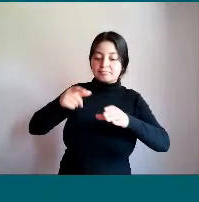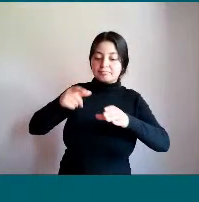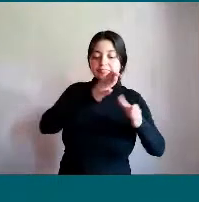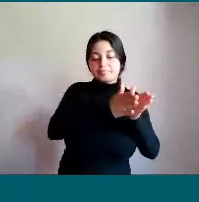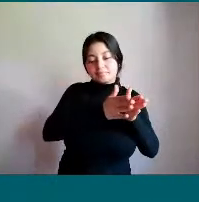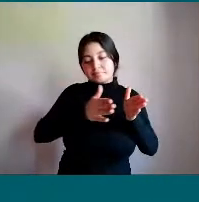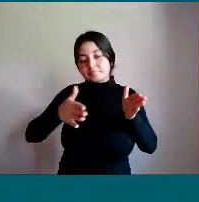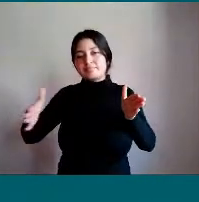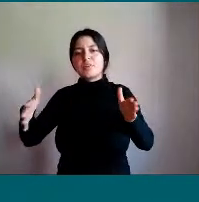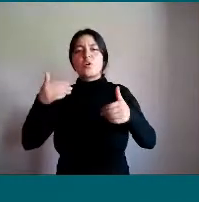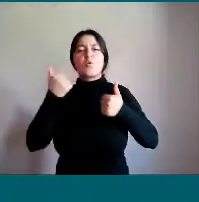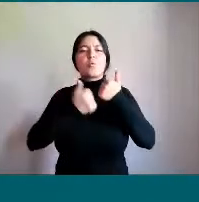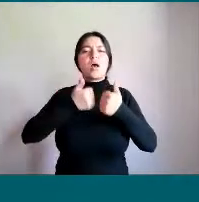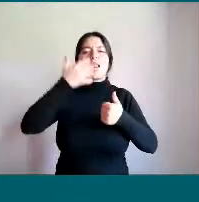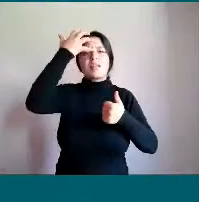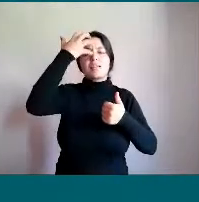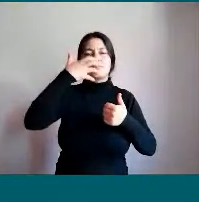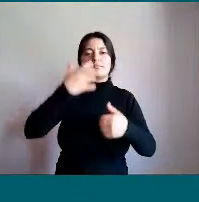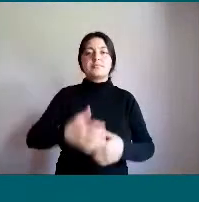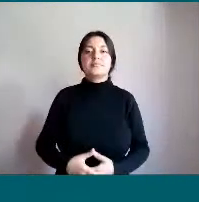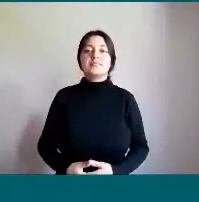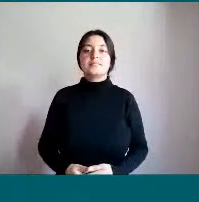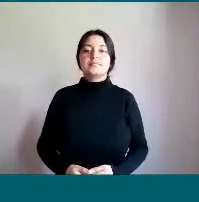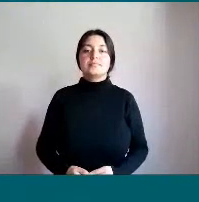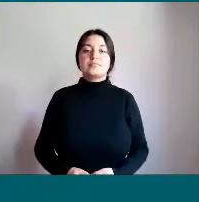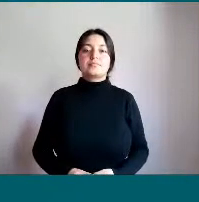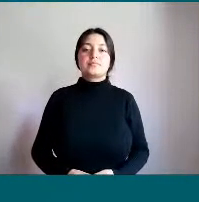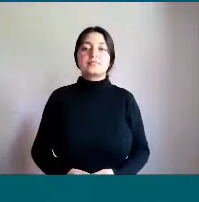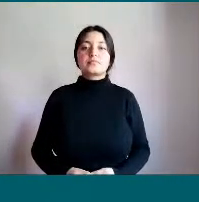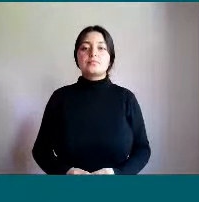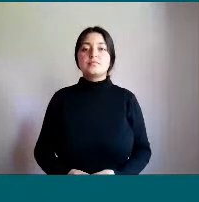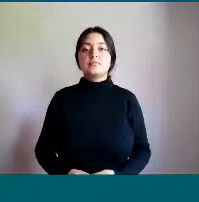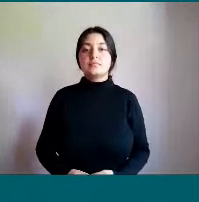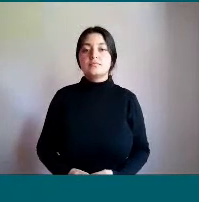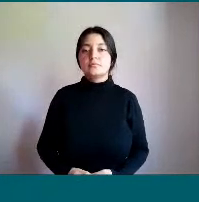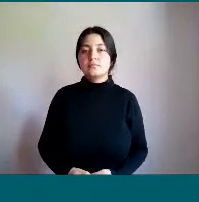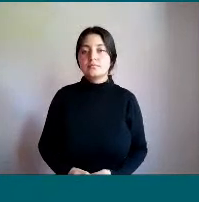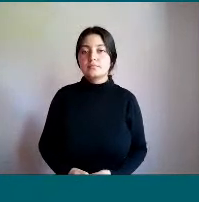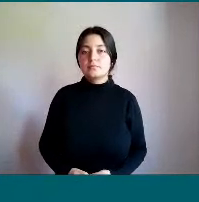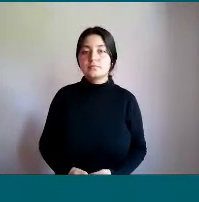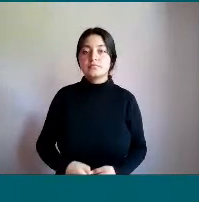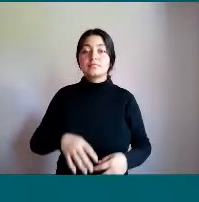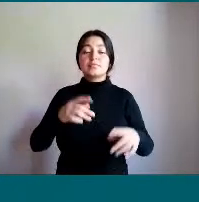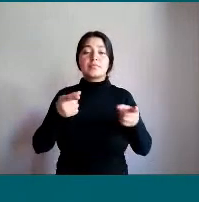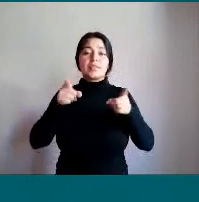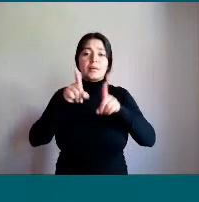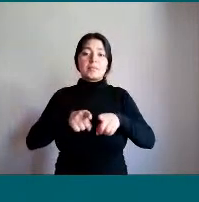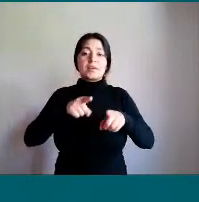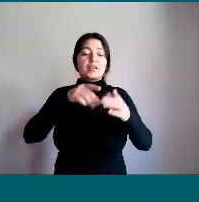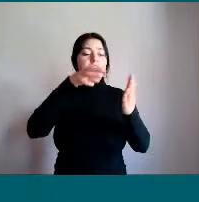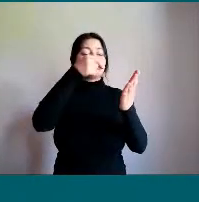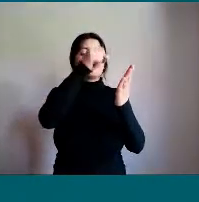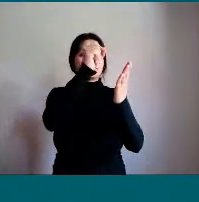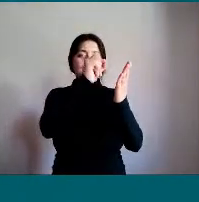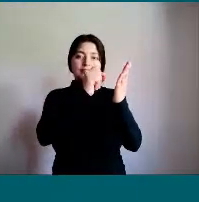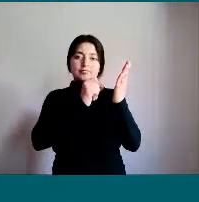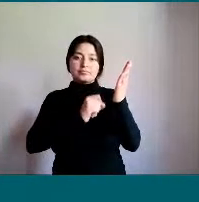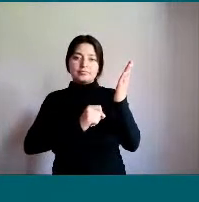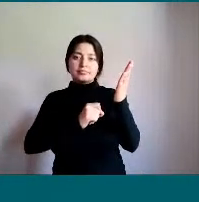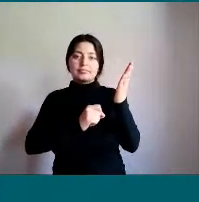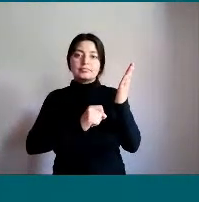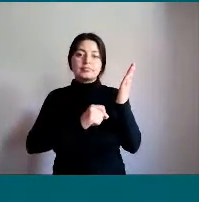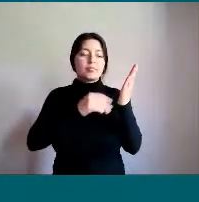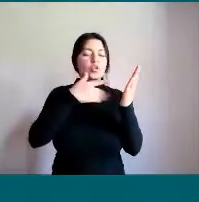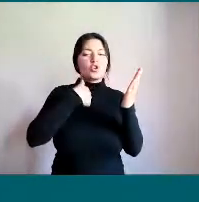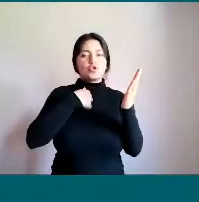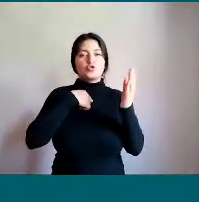he propuesto. Los portfolios de aprendizaje que ya hemos hablado o estas escalas de observación. El indicador lo tiene en un 1 o en un 4 y yo lo gradúo, que